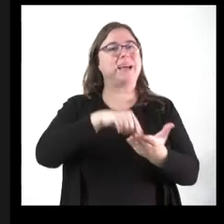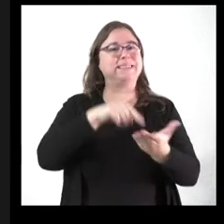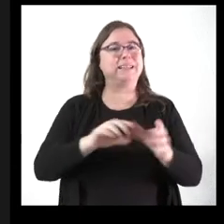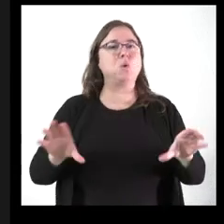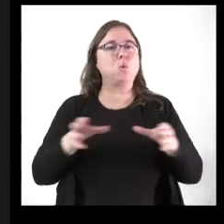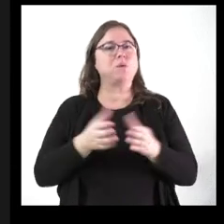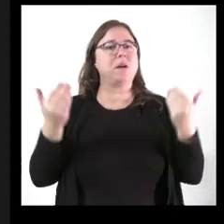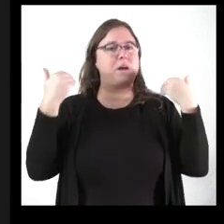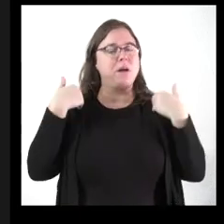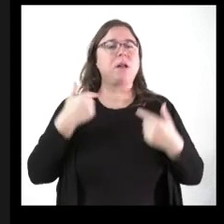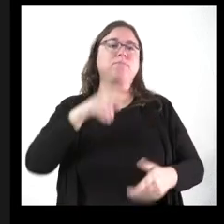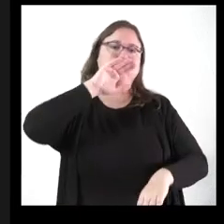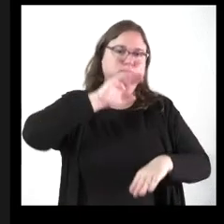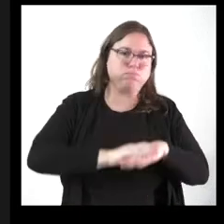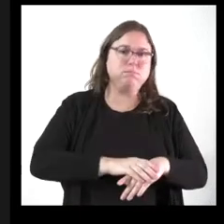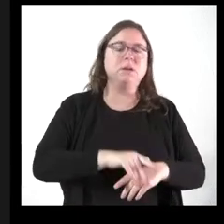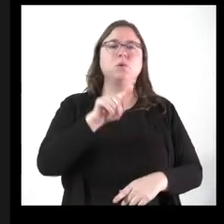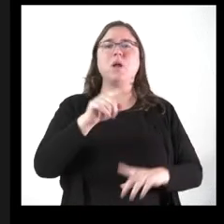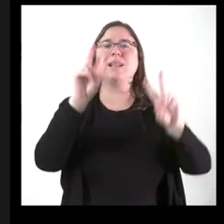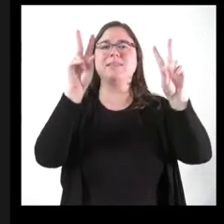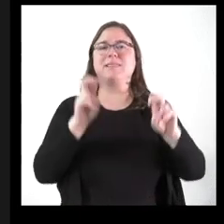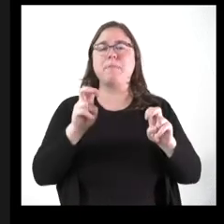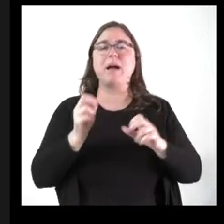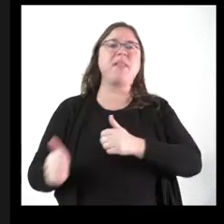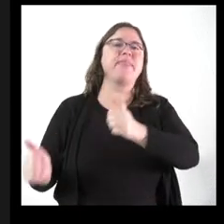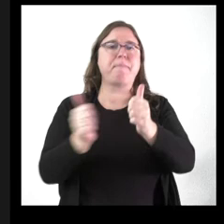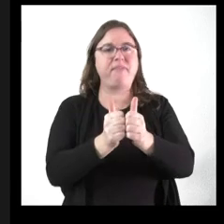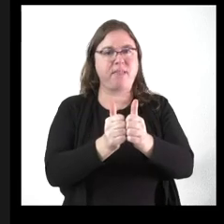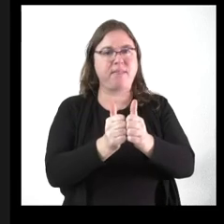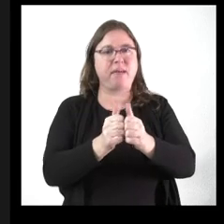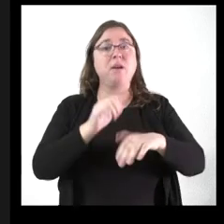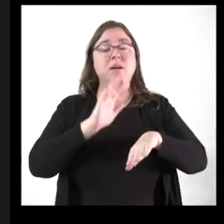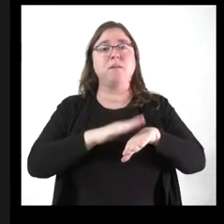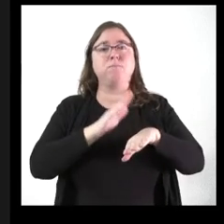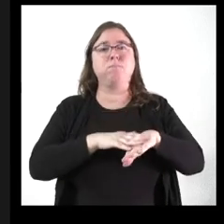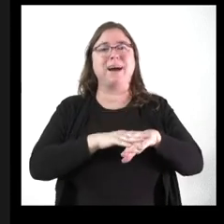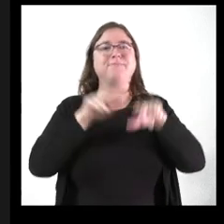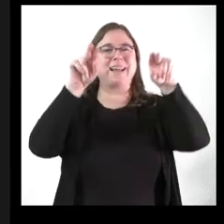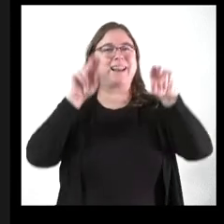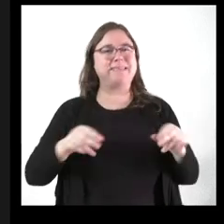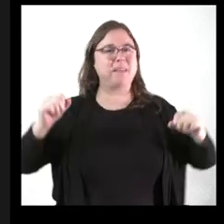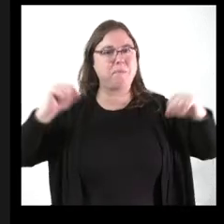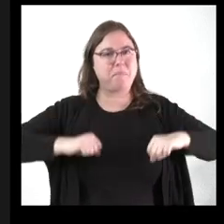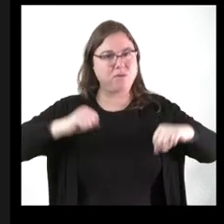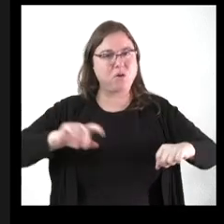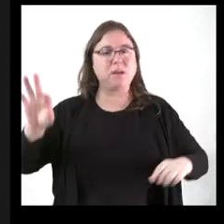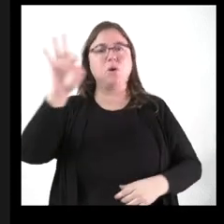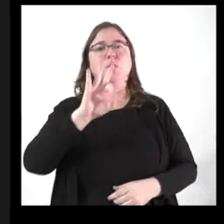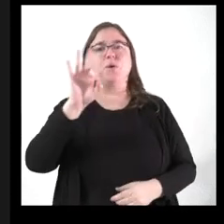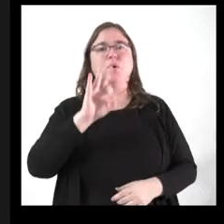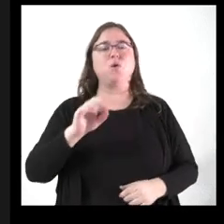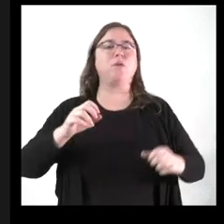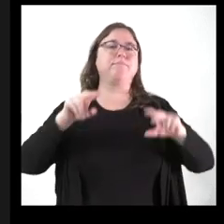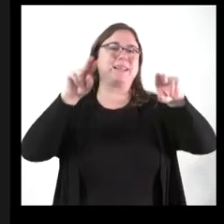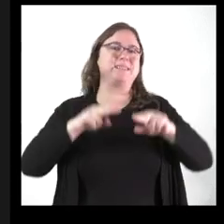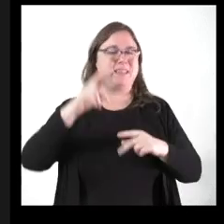de la responsabilidades que tiene en materia de dependencia con respecto a las residencias de ancianos o residencias psiquiátricas